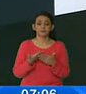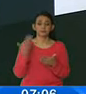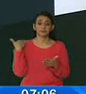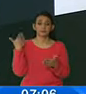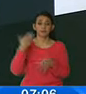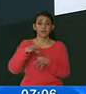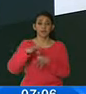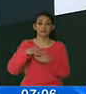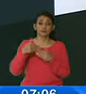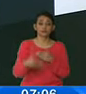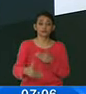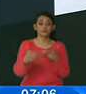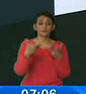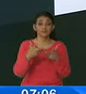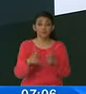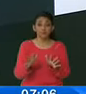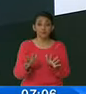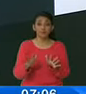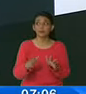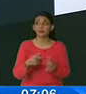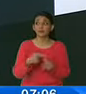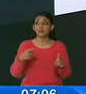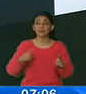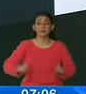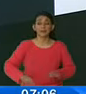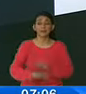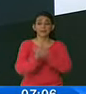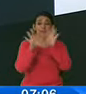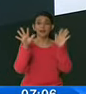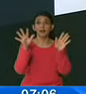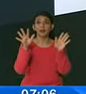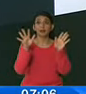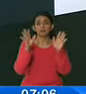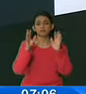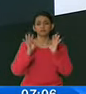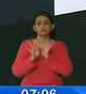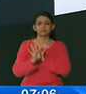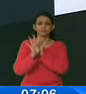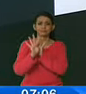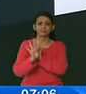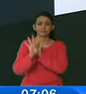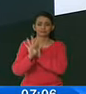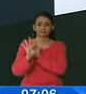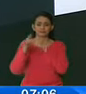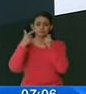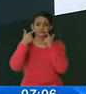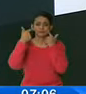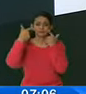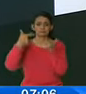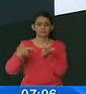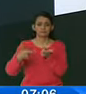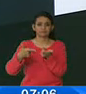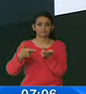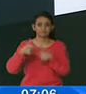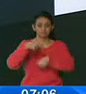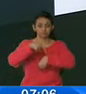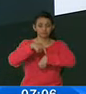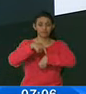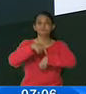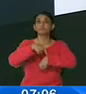transcurridas elecciones. Como habíamos dicho, desde la madrugada la población civil ha estado vigilante y pues siendo ya